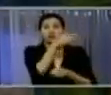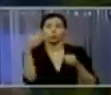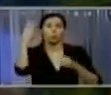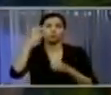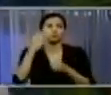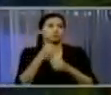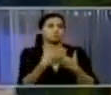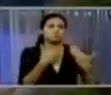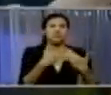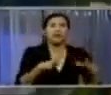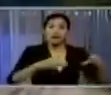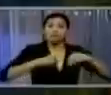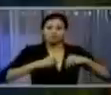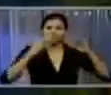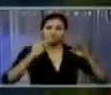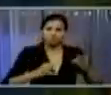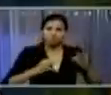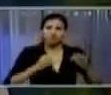reconocerlo como embajador.